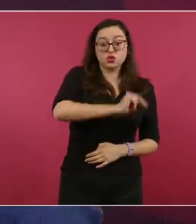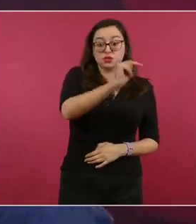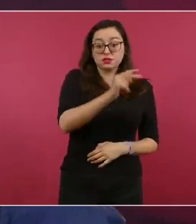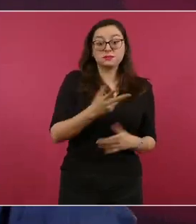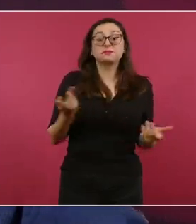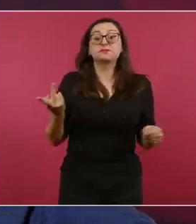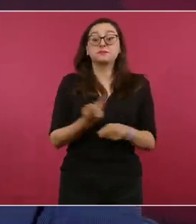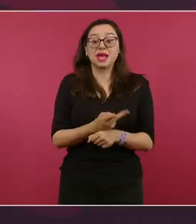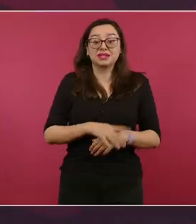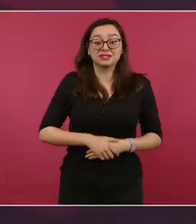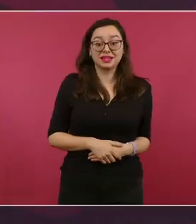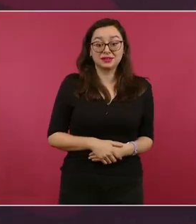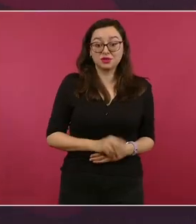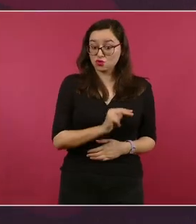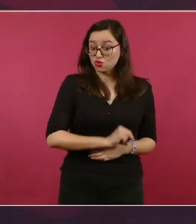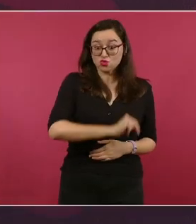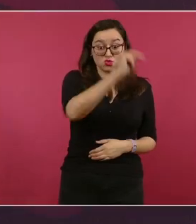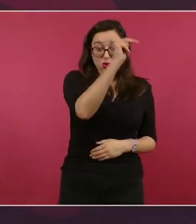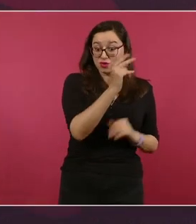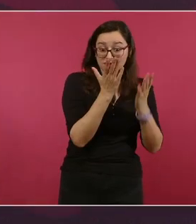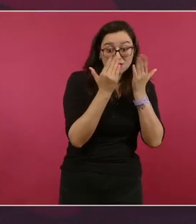Resulta que en Veracruz hay agua.